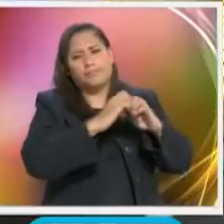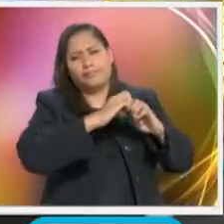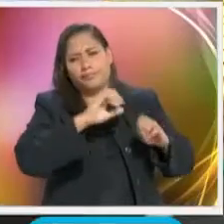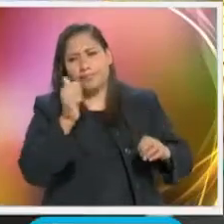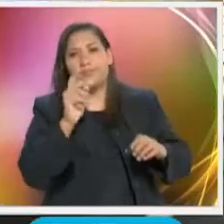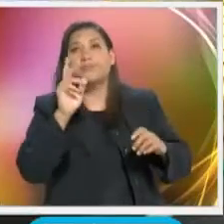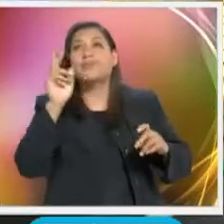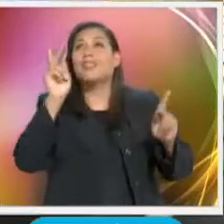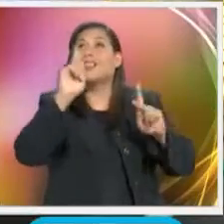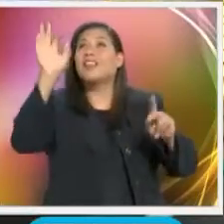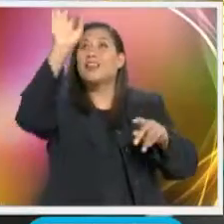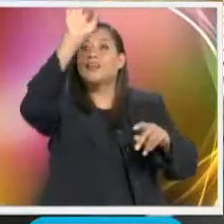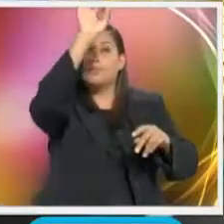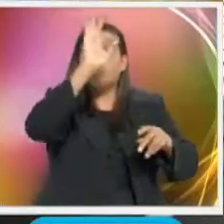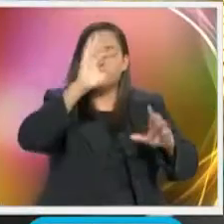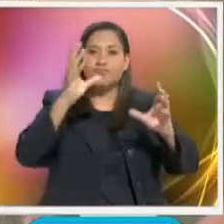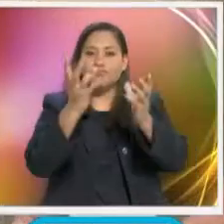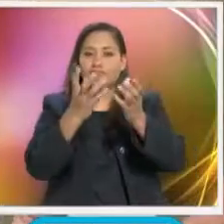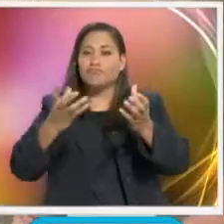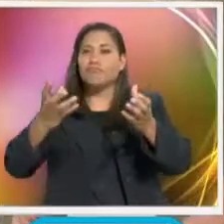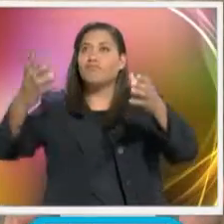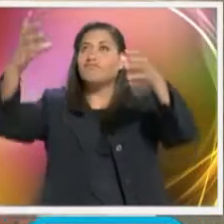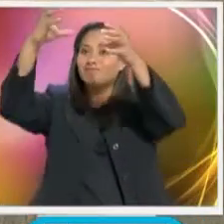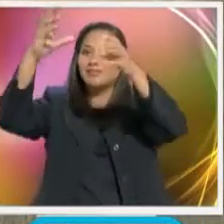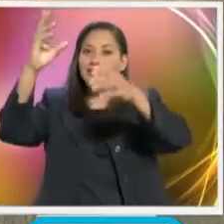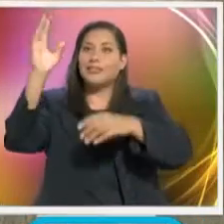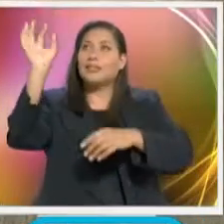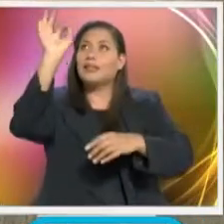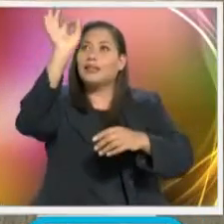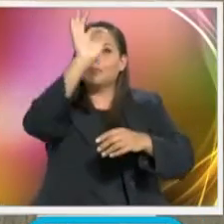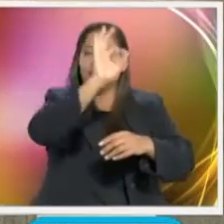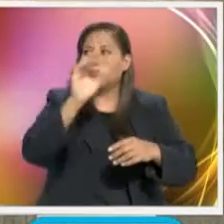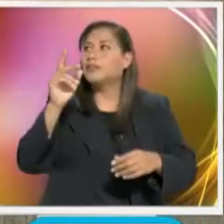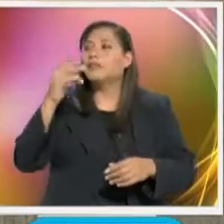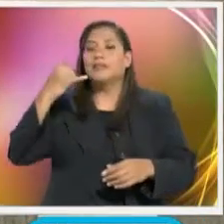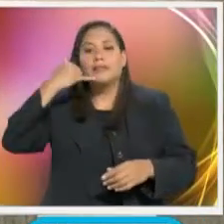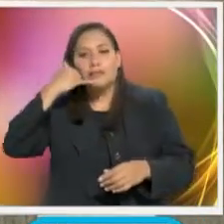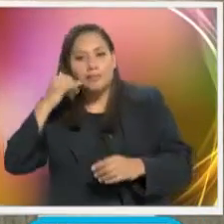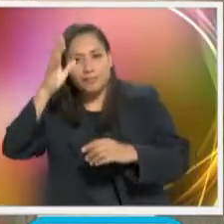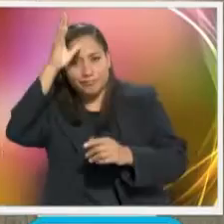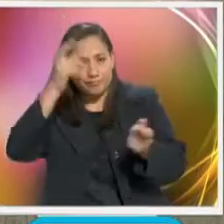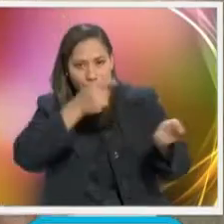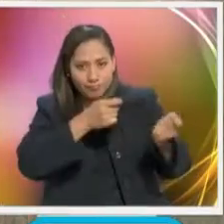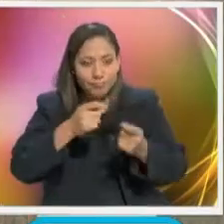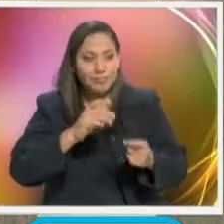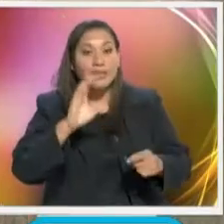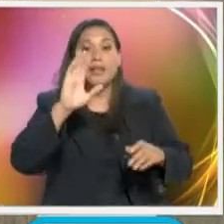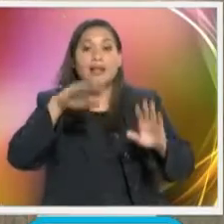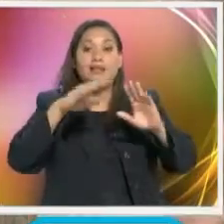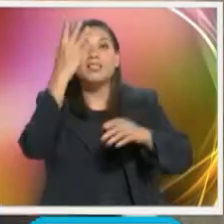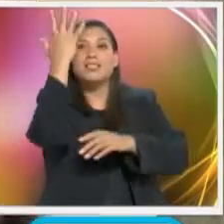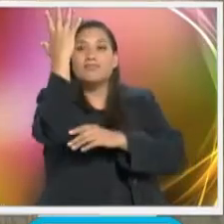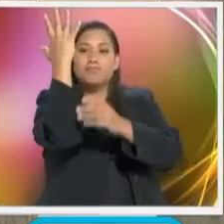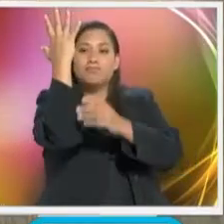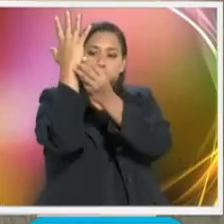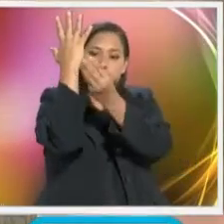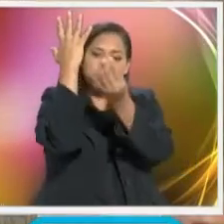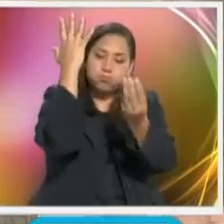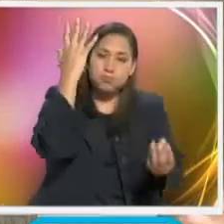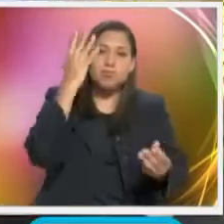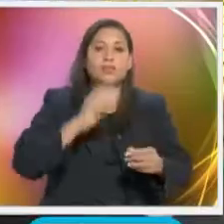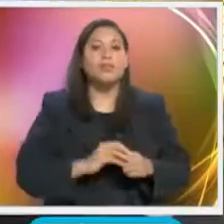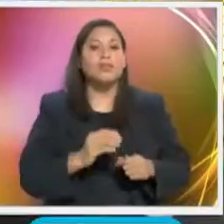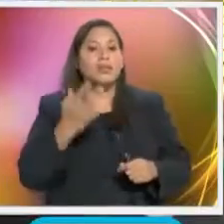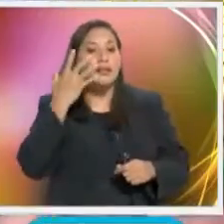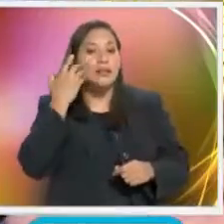Las pues, abejas, por ejemplo, las cortocircuitos, colmenas de abejas, hay que llamarle a los bomberos. colmenas de abejas, si ¿Sabes? se está cayendo una rama. Los Fugas de gatos, gas. Esa